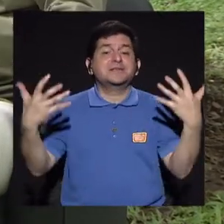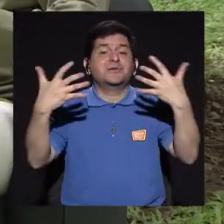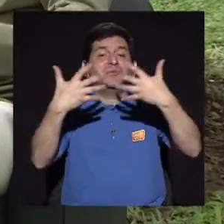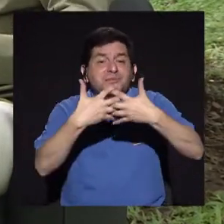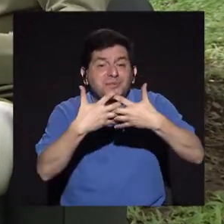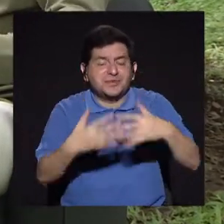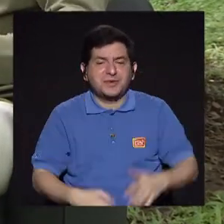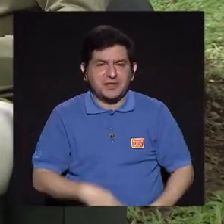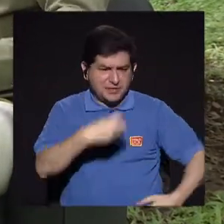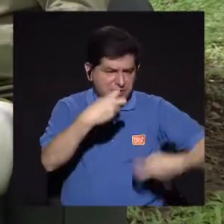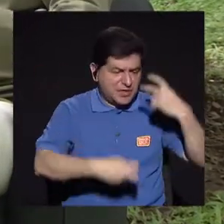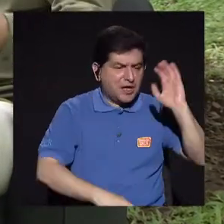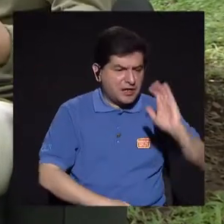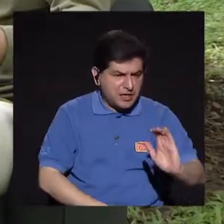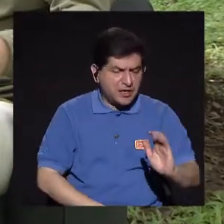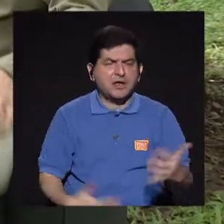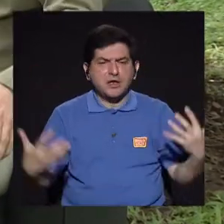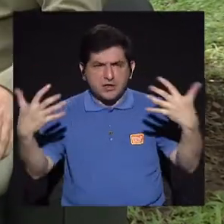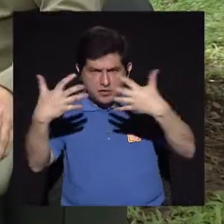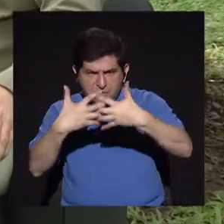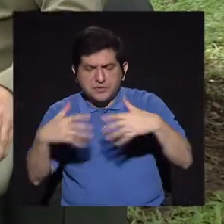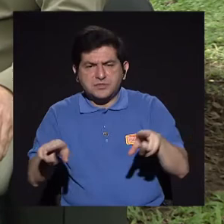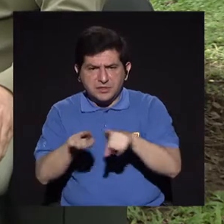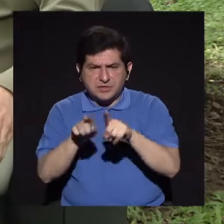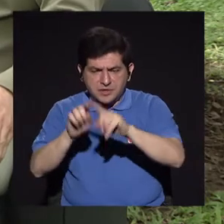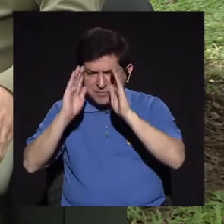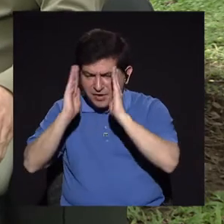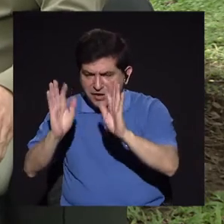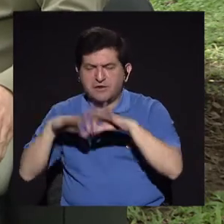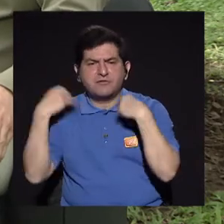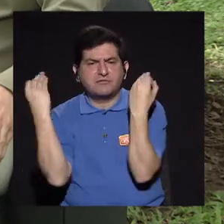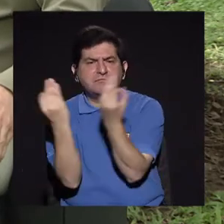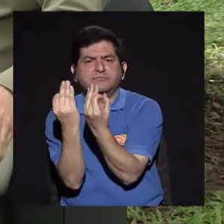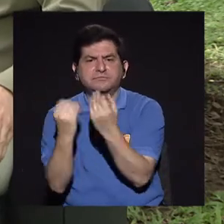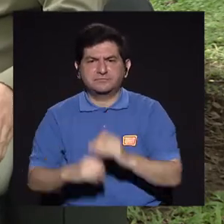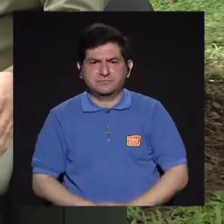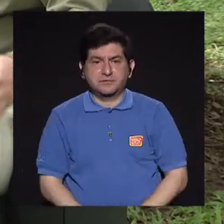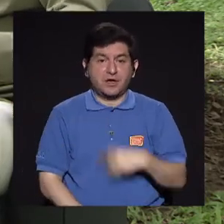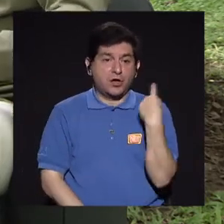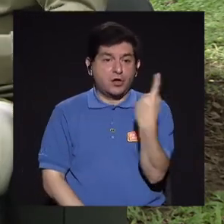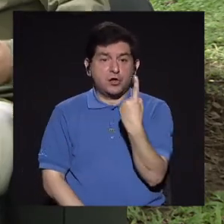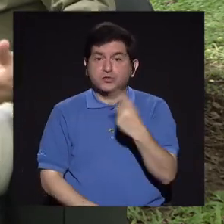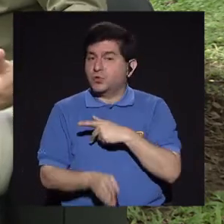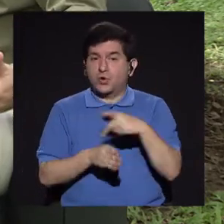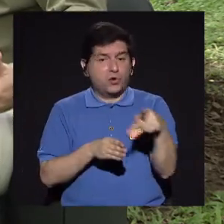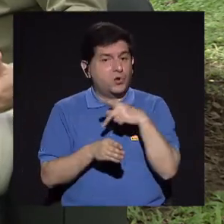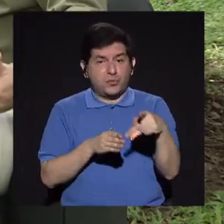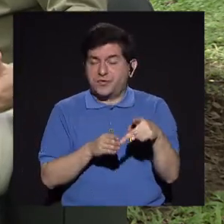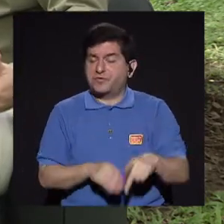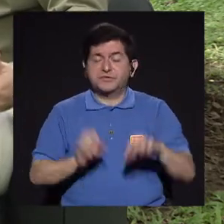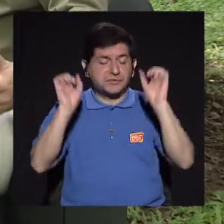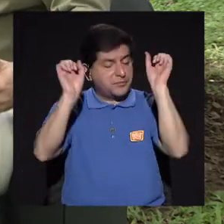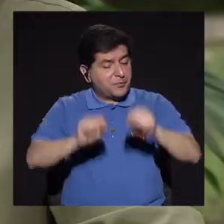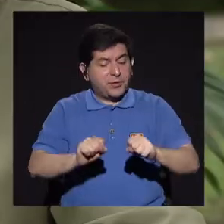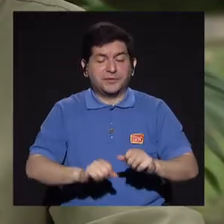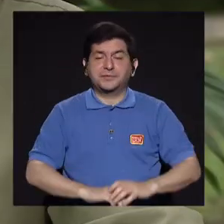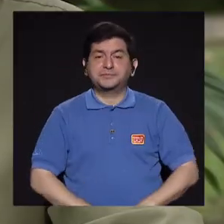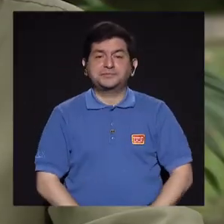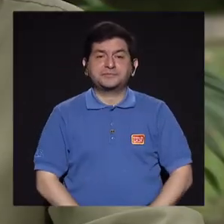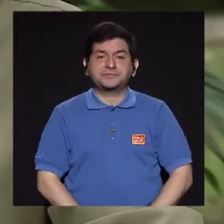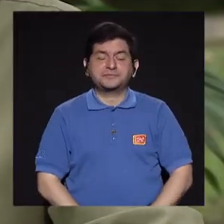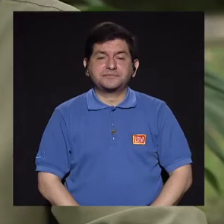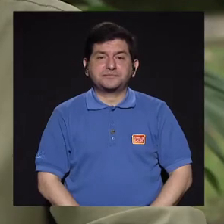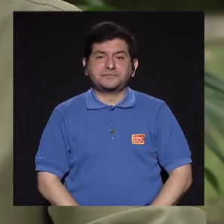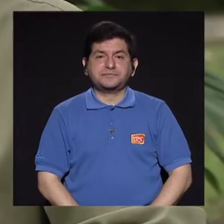porque los problemas de un niño hay que combinarlos con la atención a la familia también, y eso solo lo puede hacer un profesional preparado.